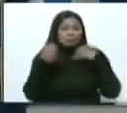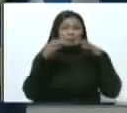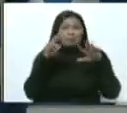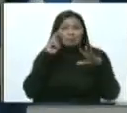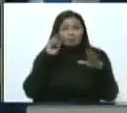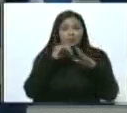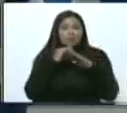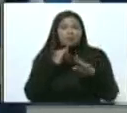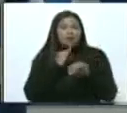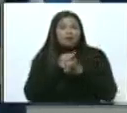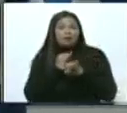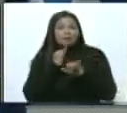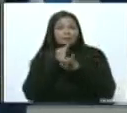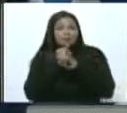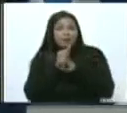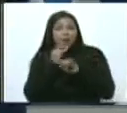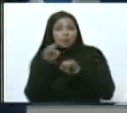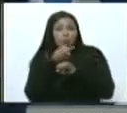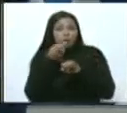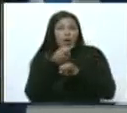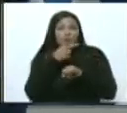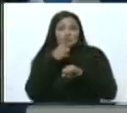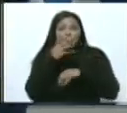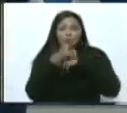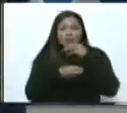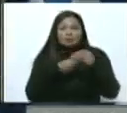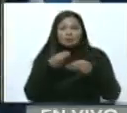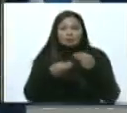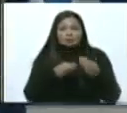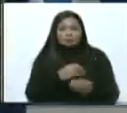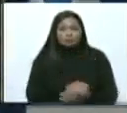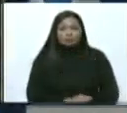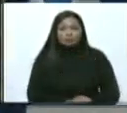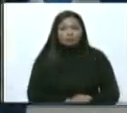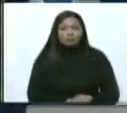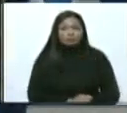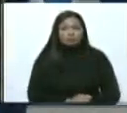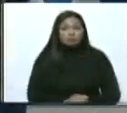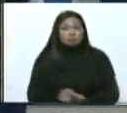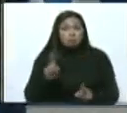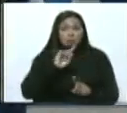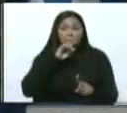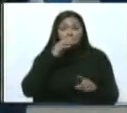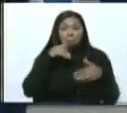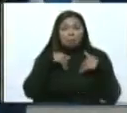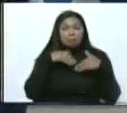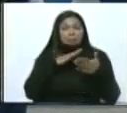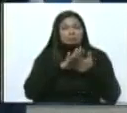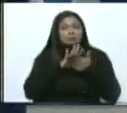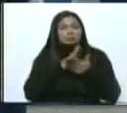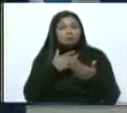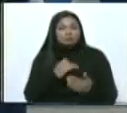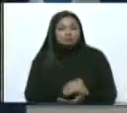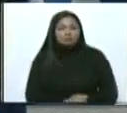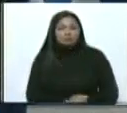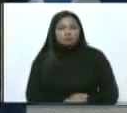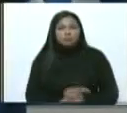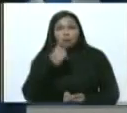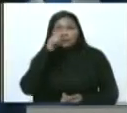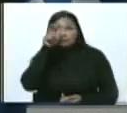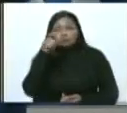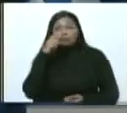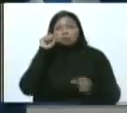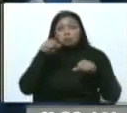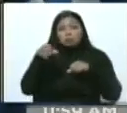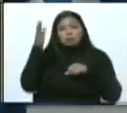ustedes para que vean internet y verán el escándalo que eso causó, ¿no? Esto a pesar de que los mayordomos de la finca han afirmado que